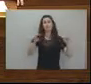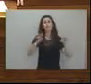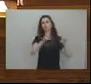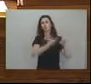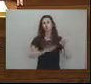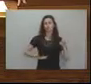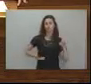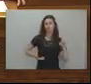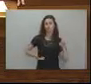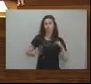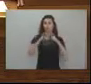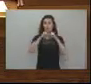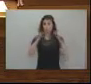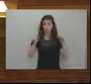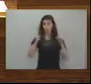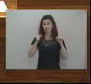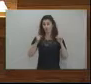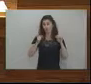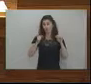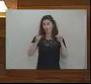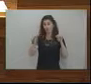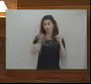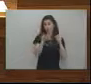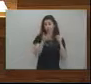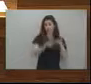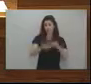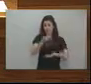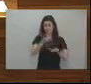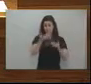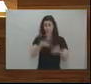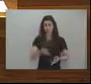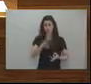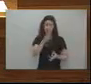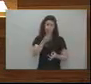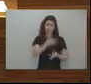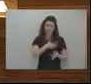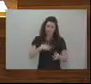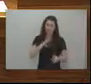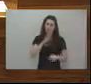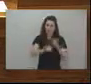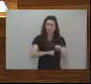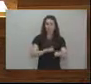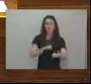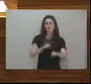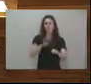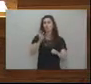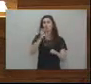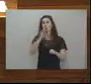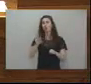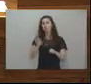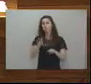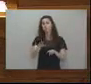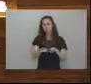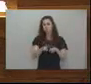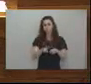en el sudoccidente asturiano con los que su partido colaboraba y colaboró y trabajó y avaló y no supo plantear a cierto